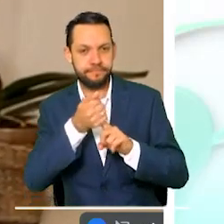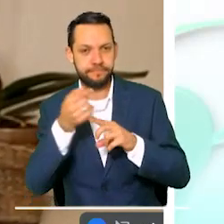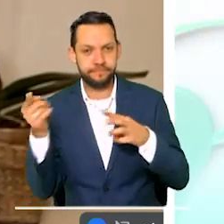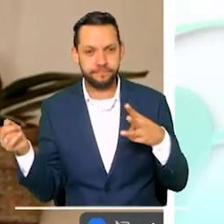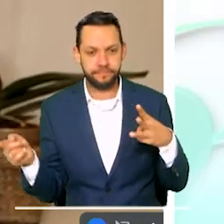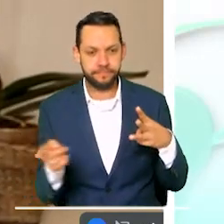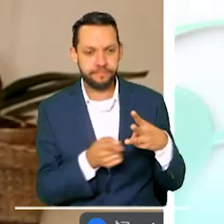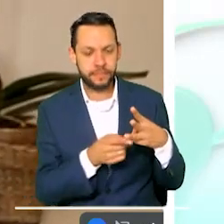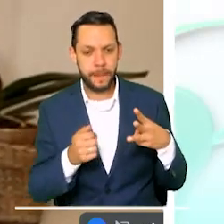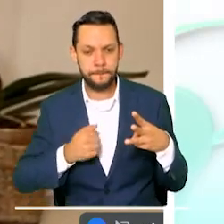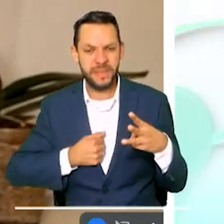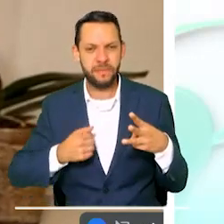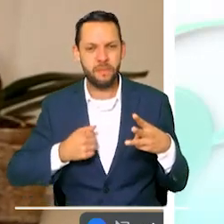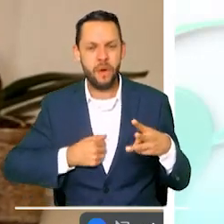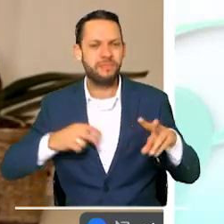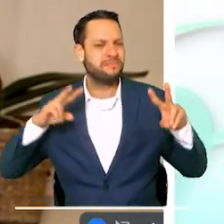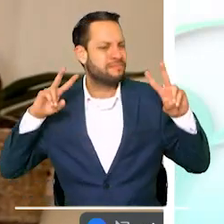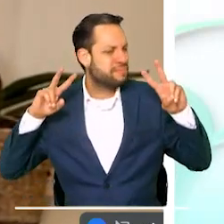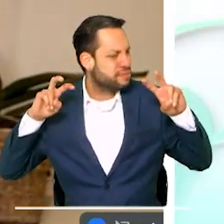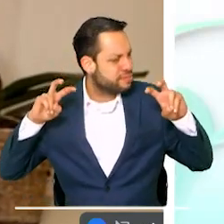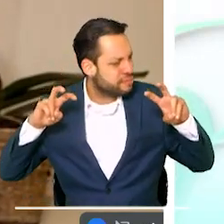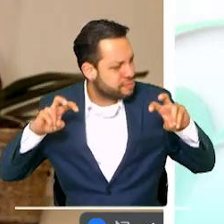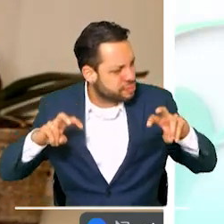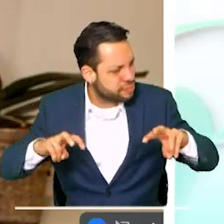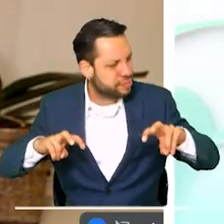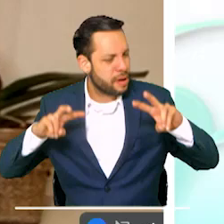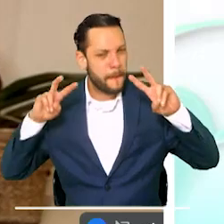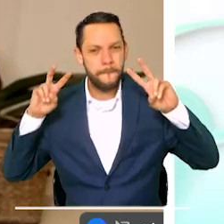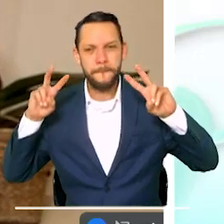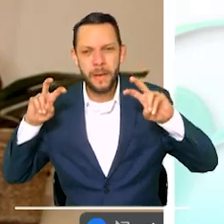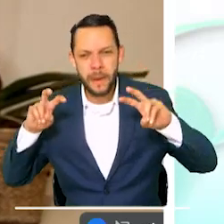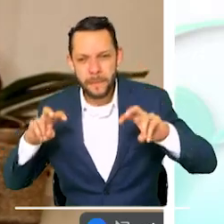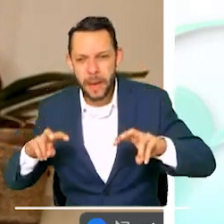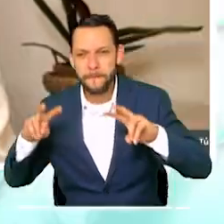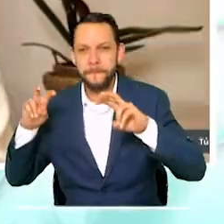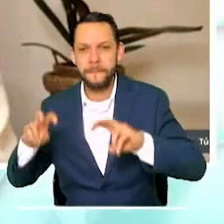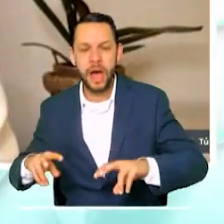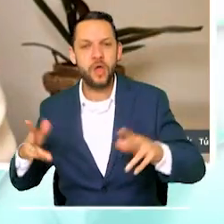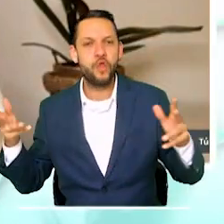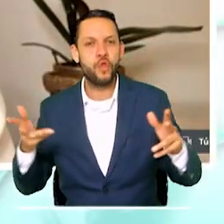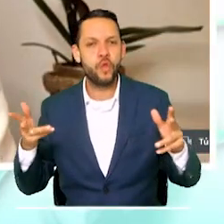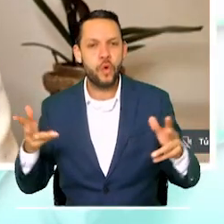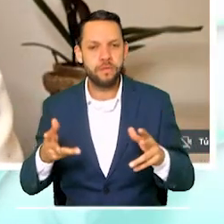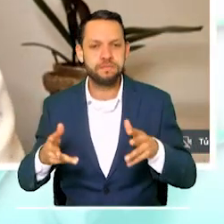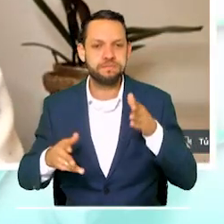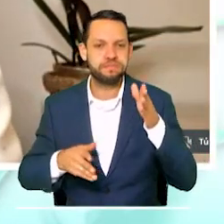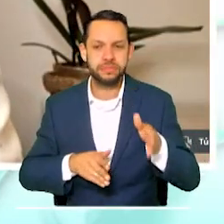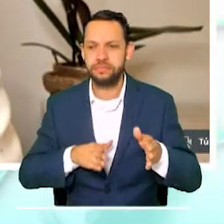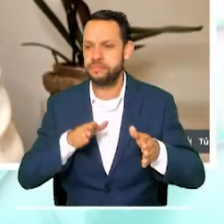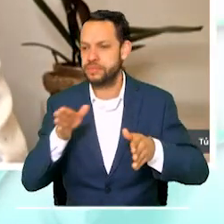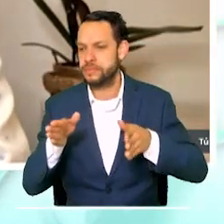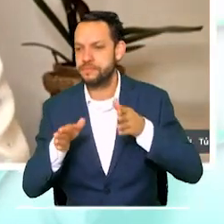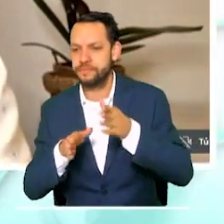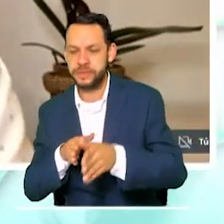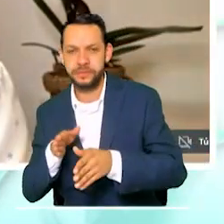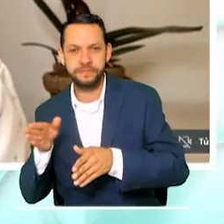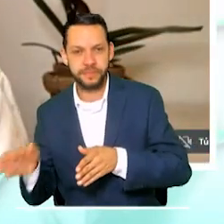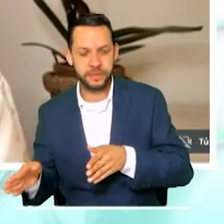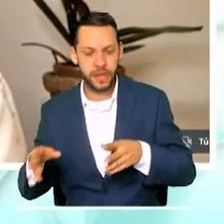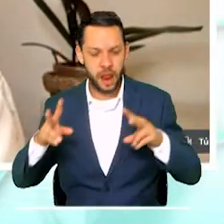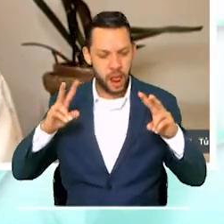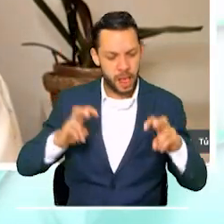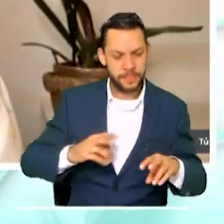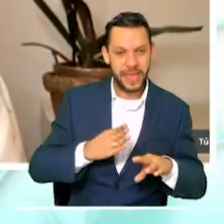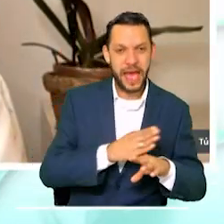la exploración. Y la fase de la exploración es cuando tú empiezas a cambiar las preguntas que te